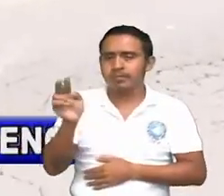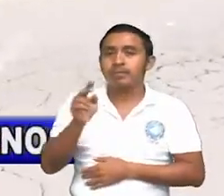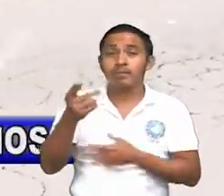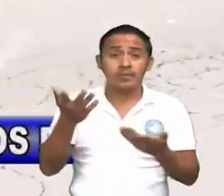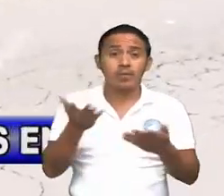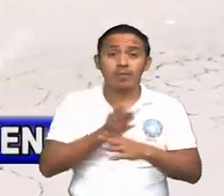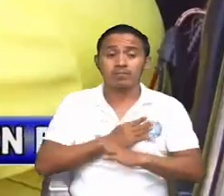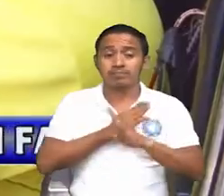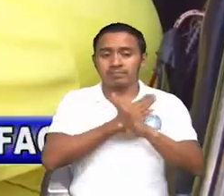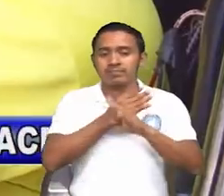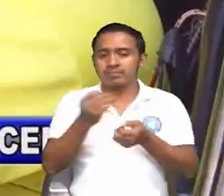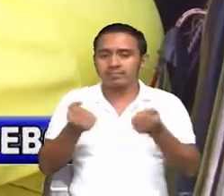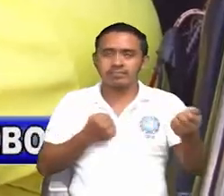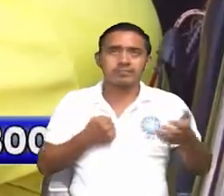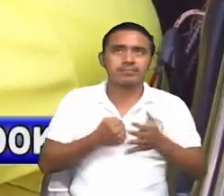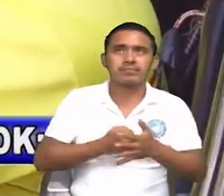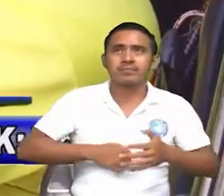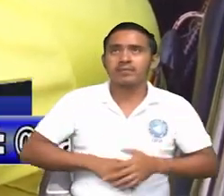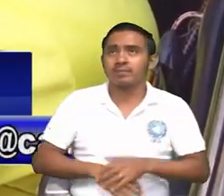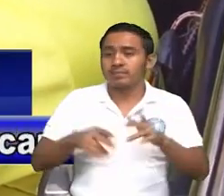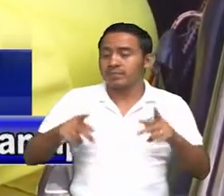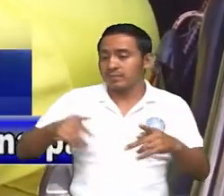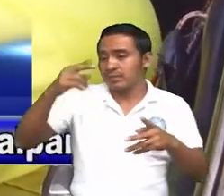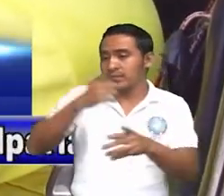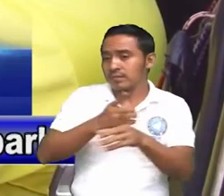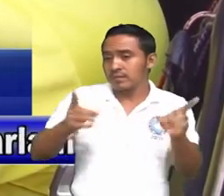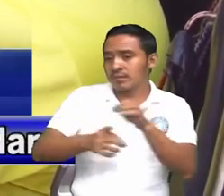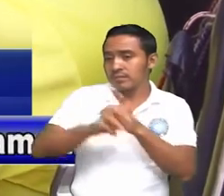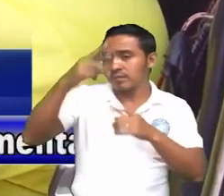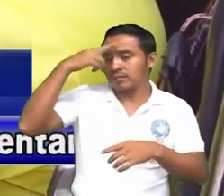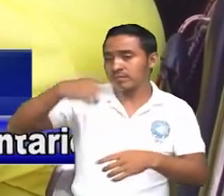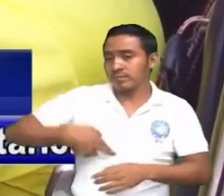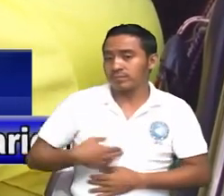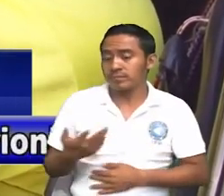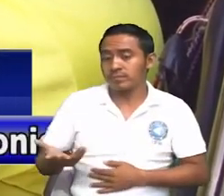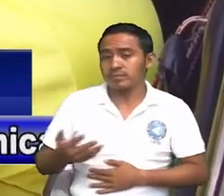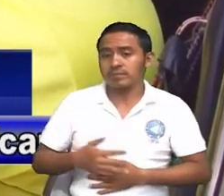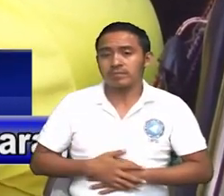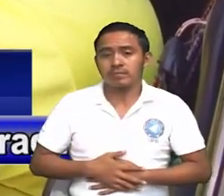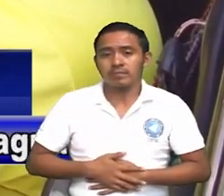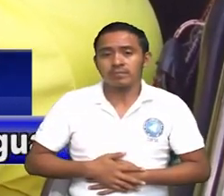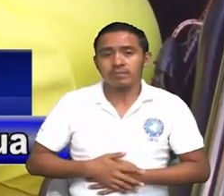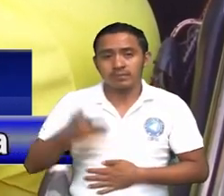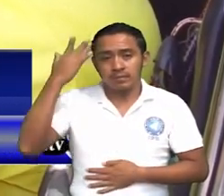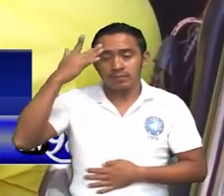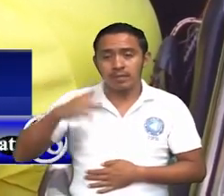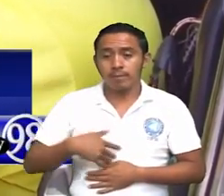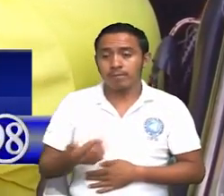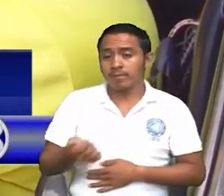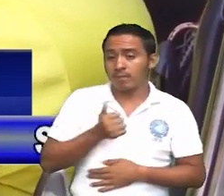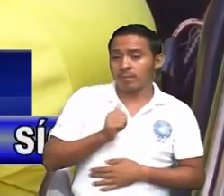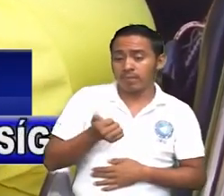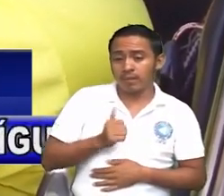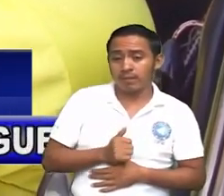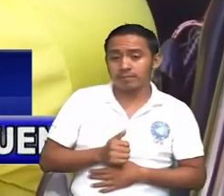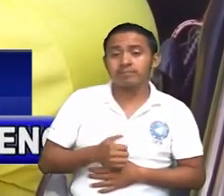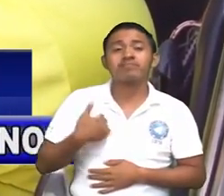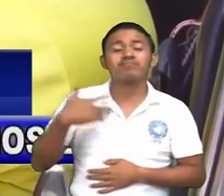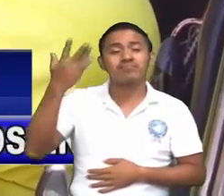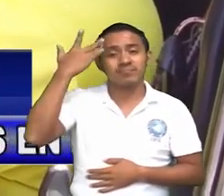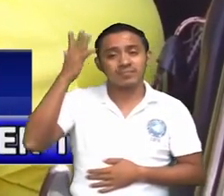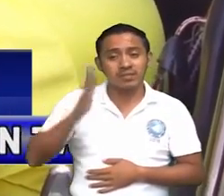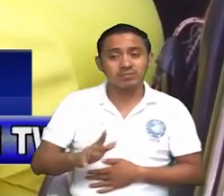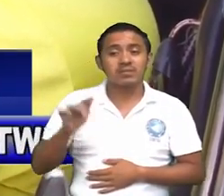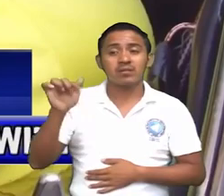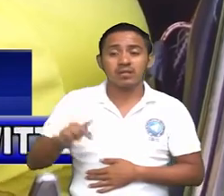accidente de tránsito. El conductor tiene que saber que si maneja en estado de ebriedad, sabe que hoy en